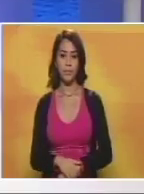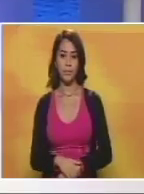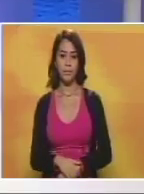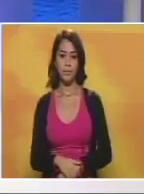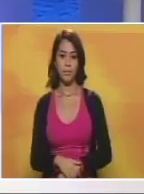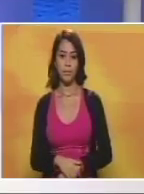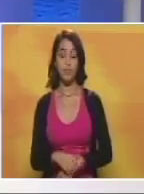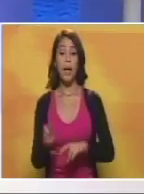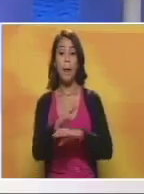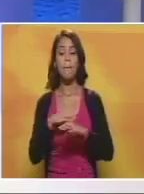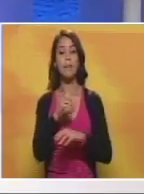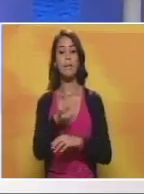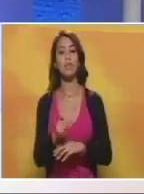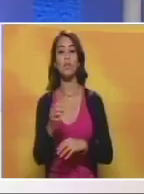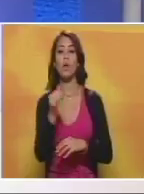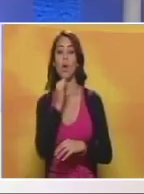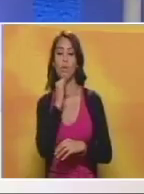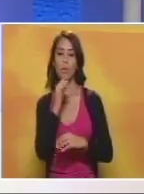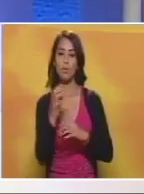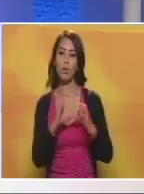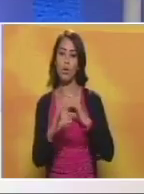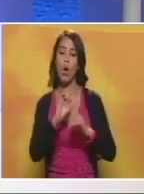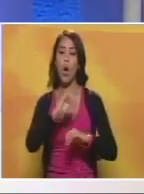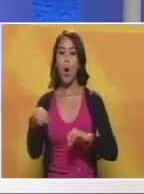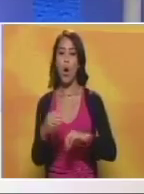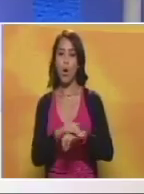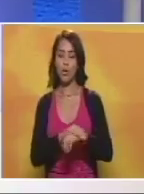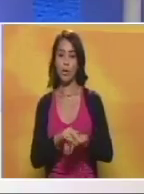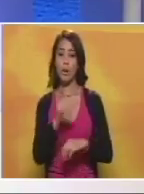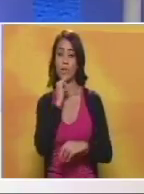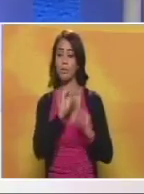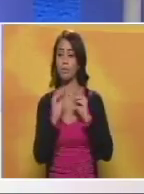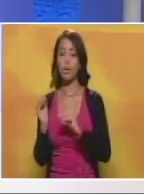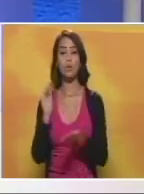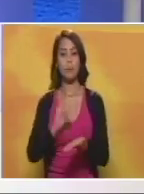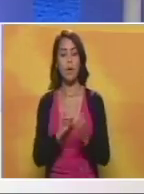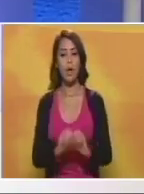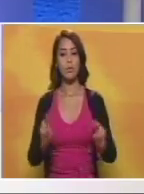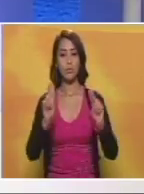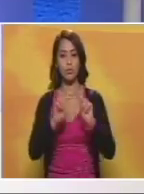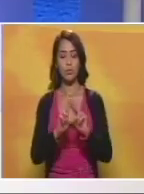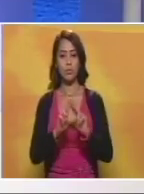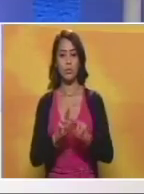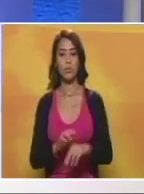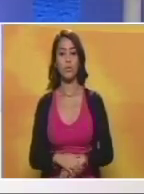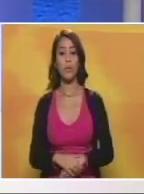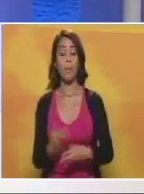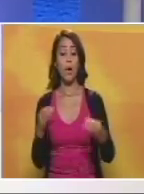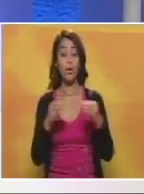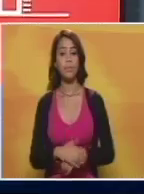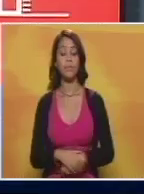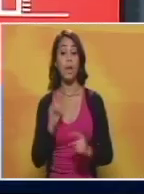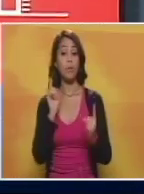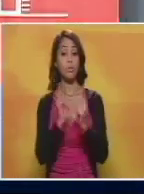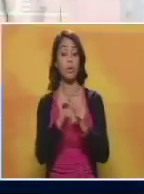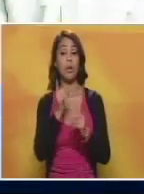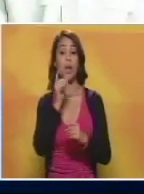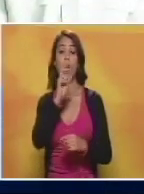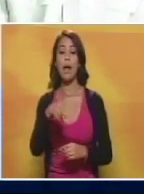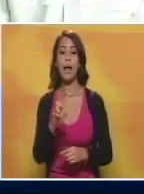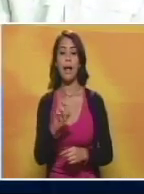país. Esto pareciera un endurecimiento aún más de las políticas del Departamento de Estado de Estados Unidos con relación a